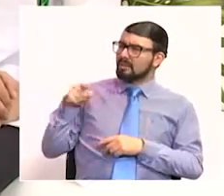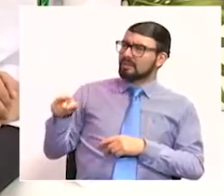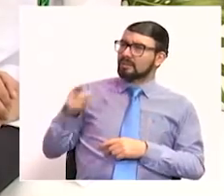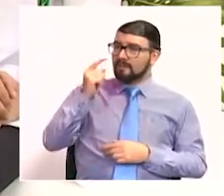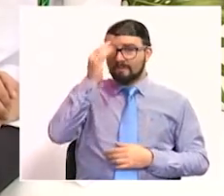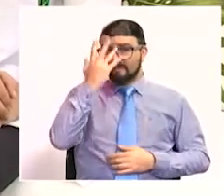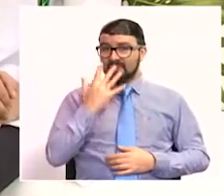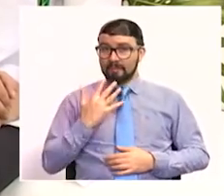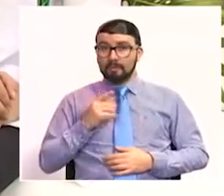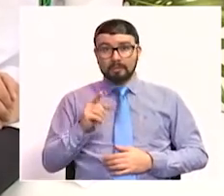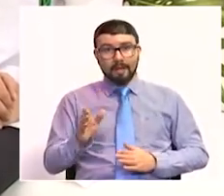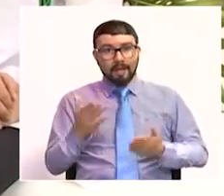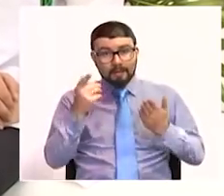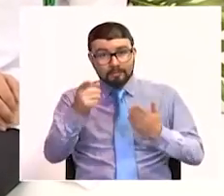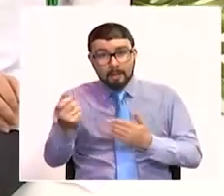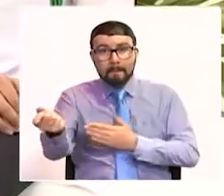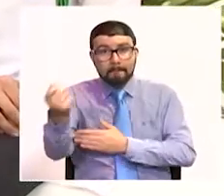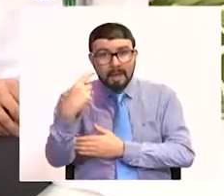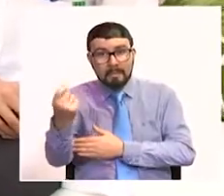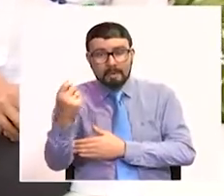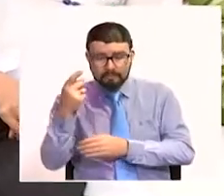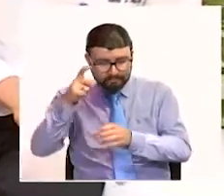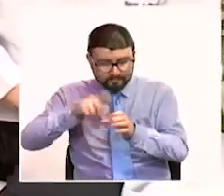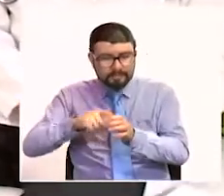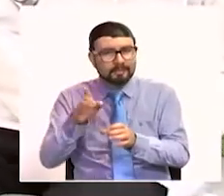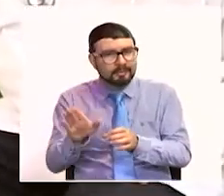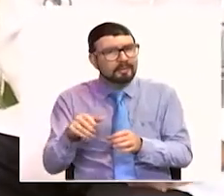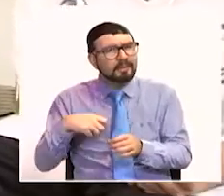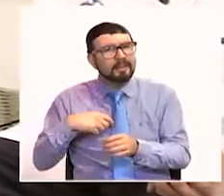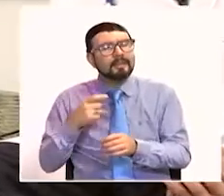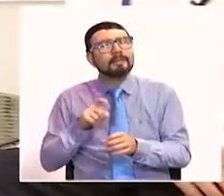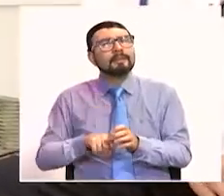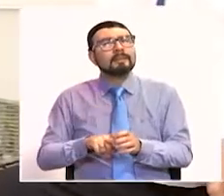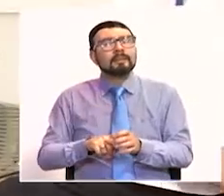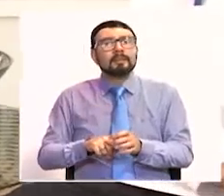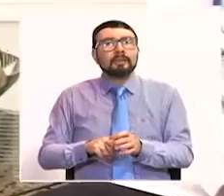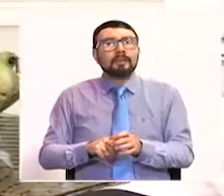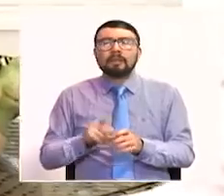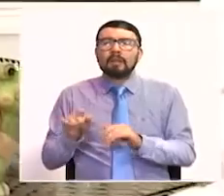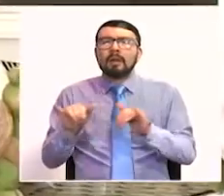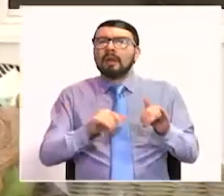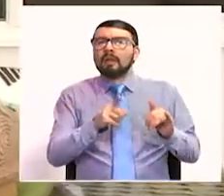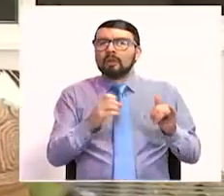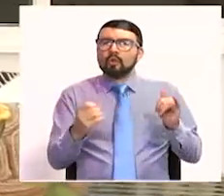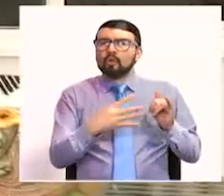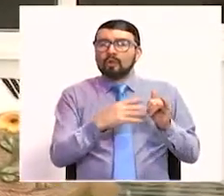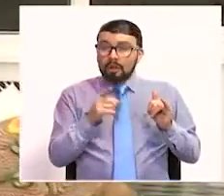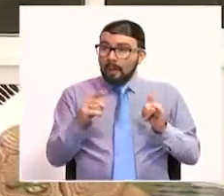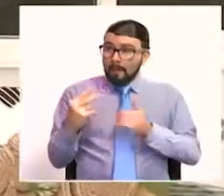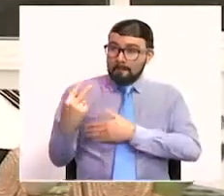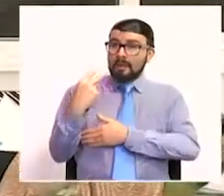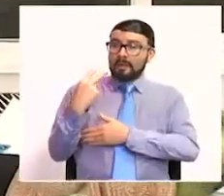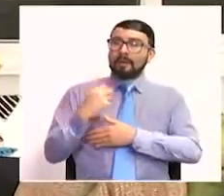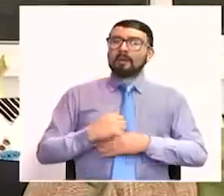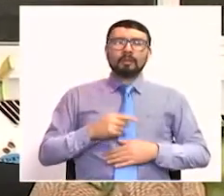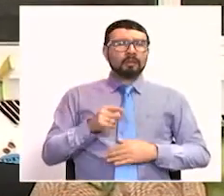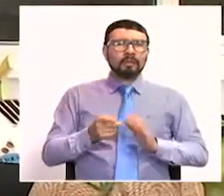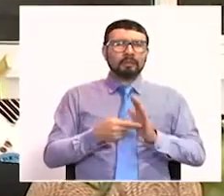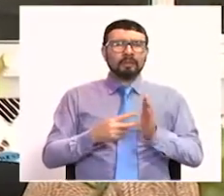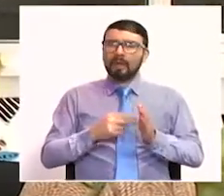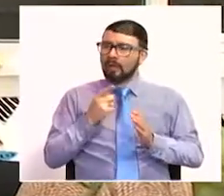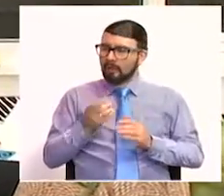que invitamos a todos ustedes para que nos sigan ahí en esta línea, lo mismo que en YouTube, sobre qué es un